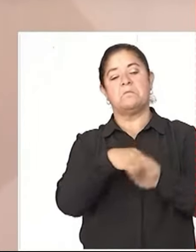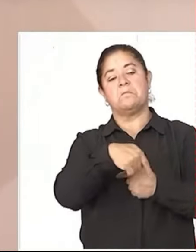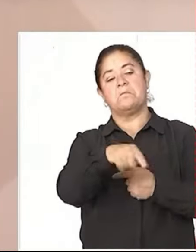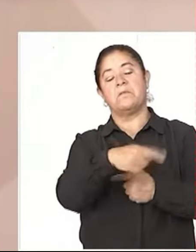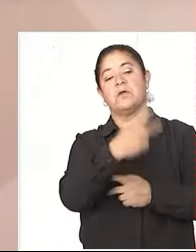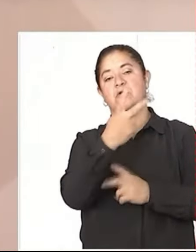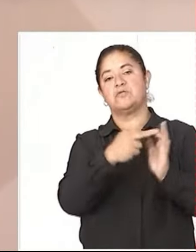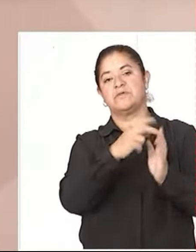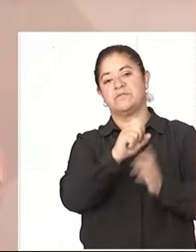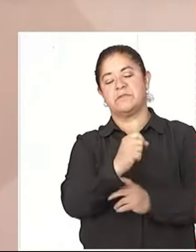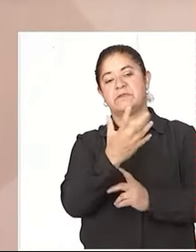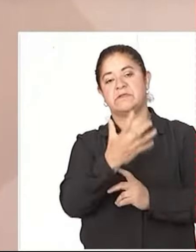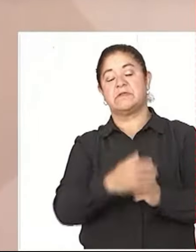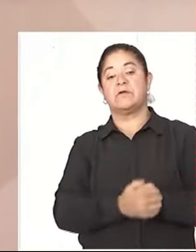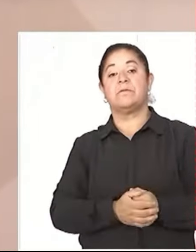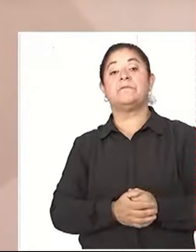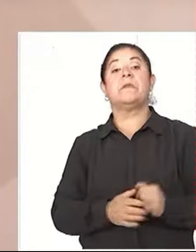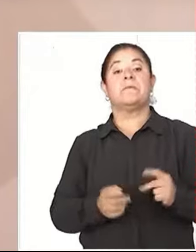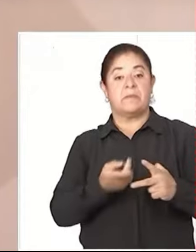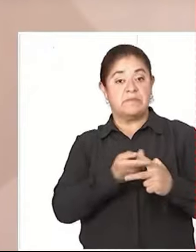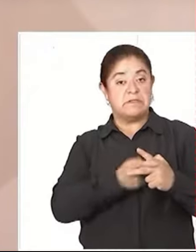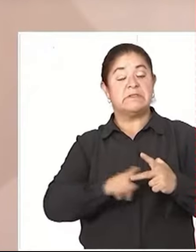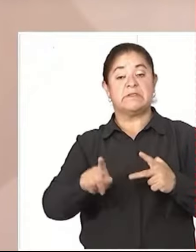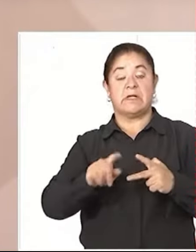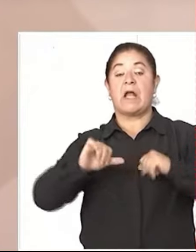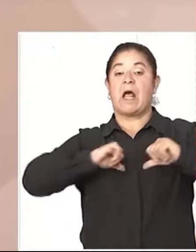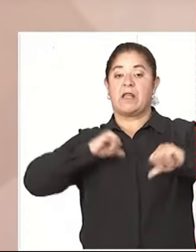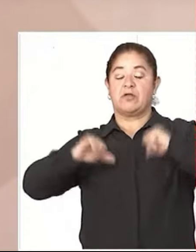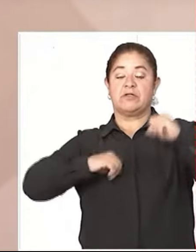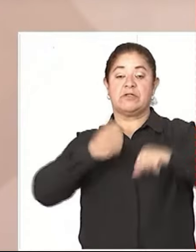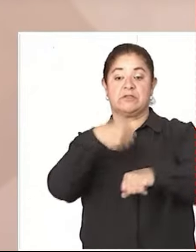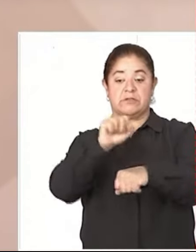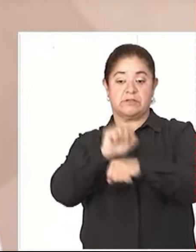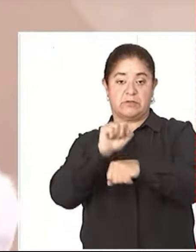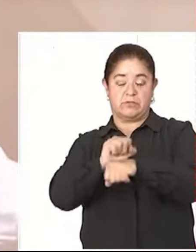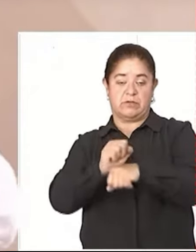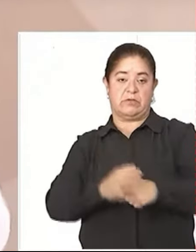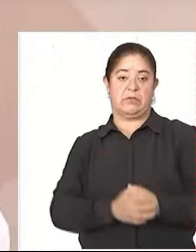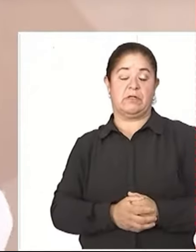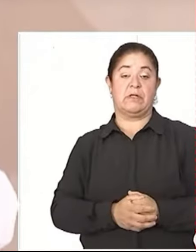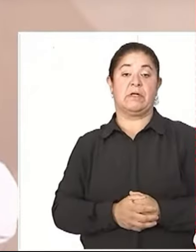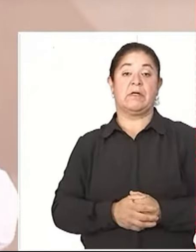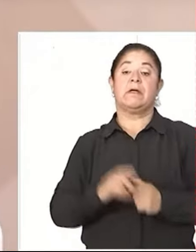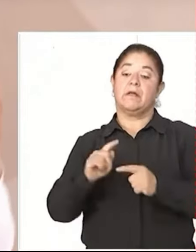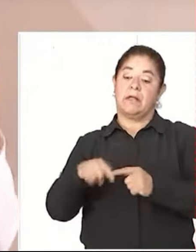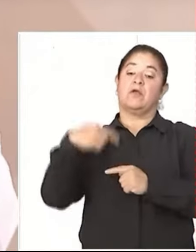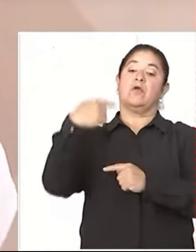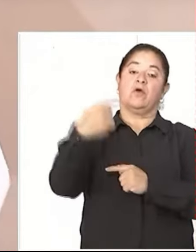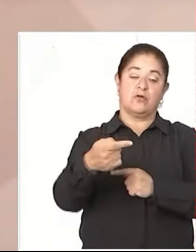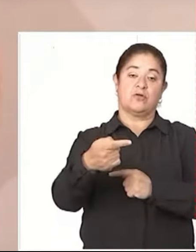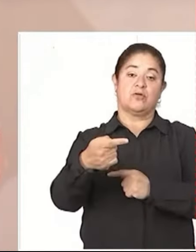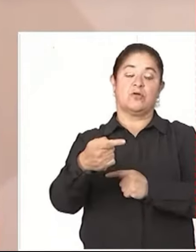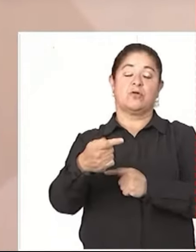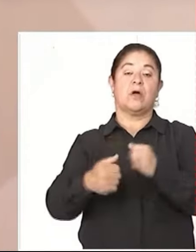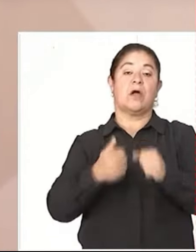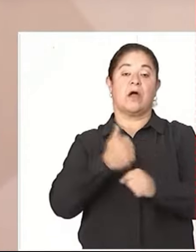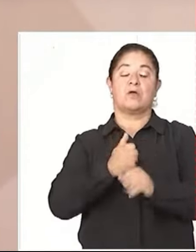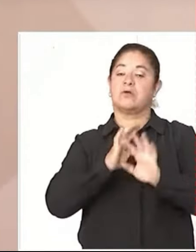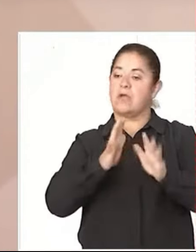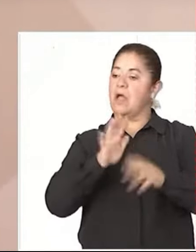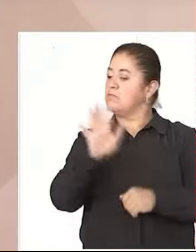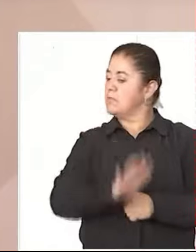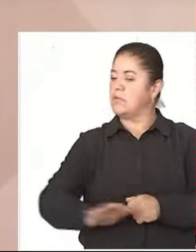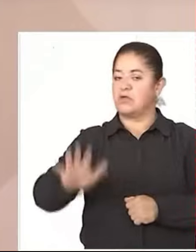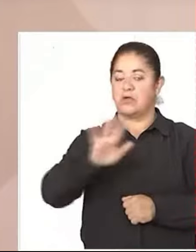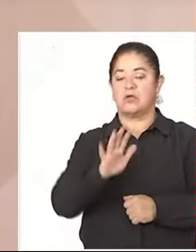mayores sino que con este programa que es a partir de los 60 a 64 pues va a ser un gran beneficio siempre en